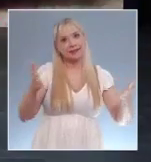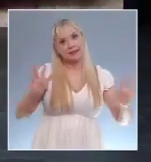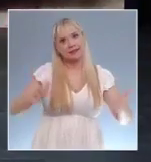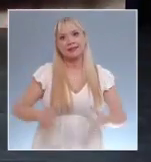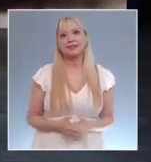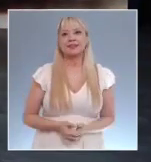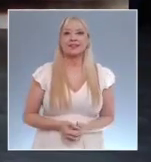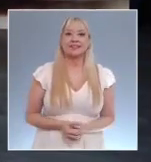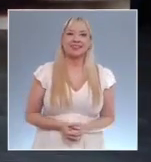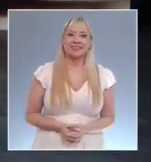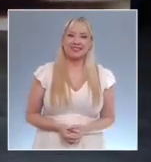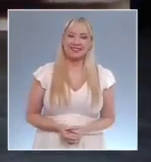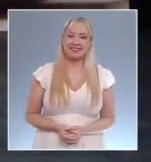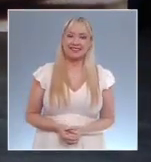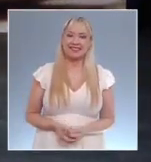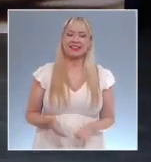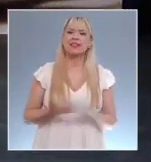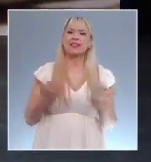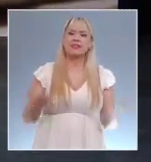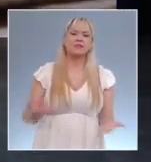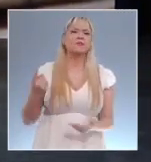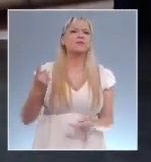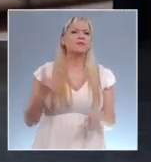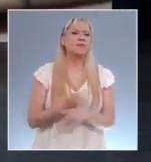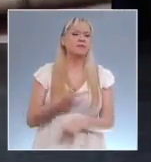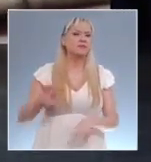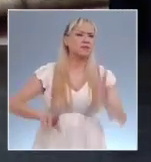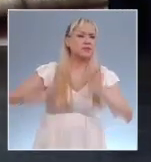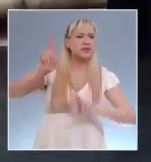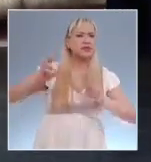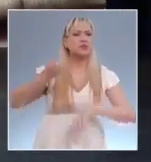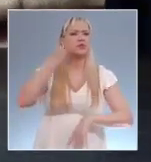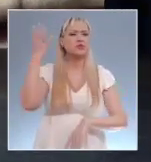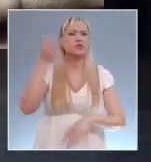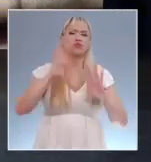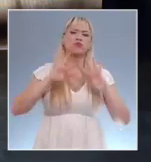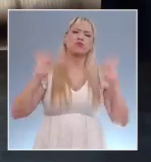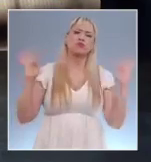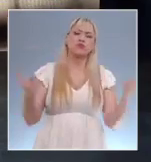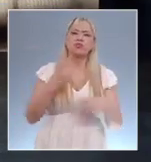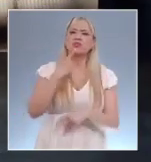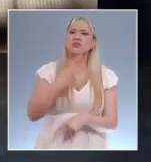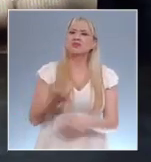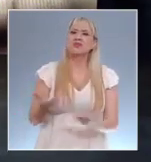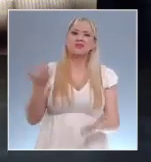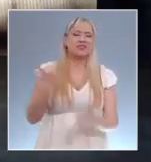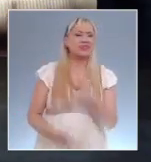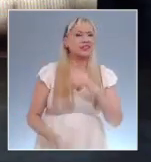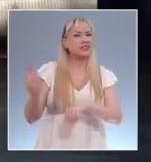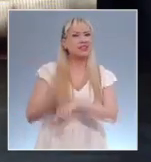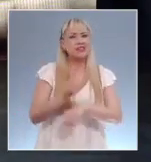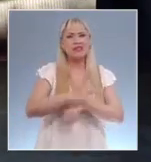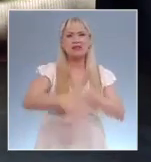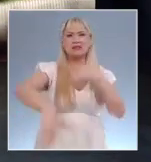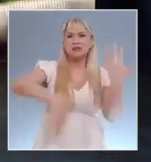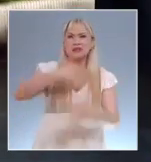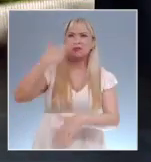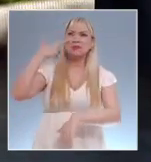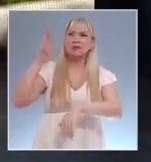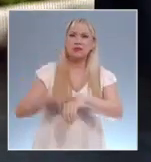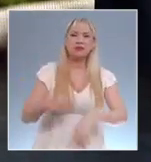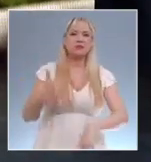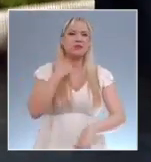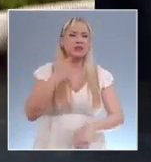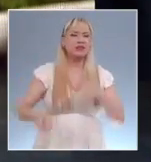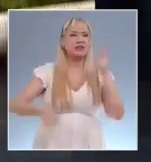Y en más noticias, participantes en un foro revelaron que la inseguridad que se registra en el país ha propiciado un aumento en la contratación de empresas